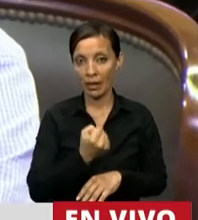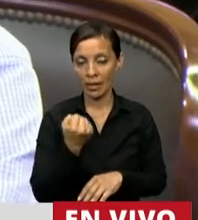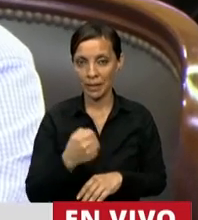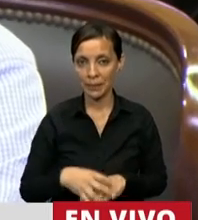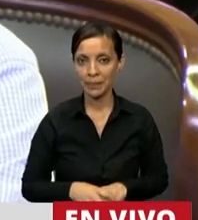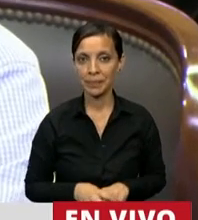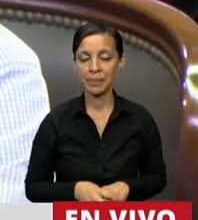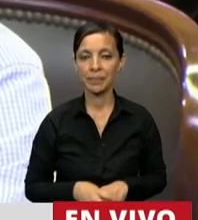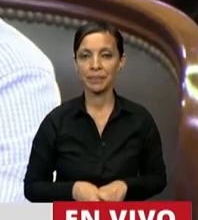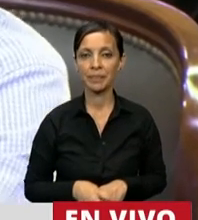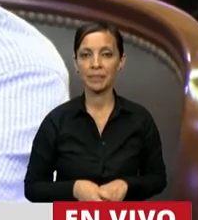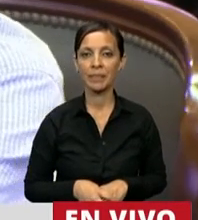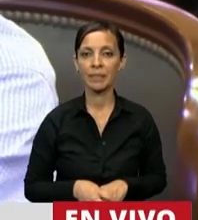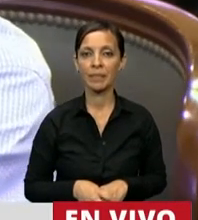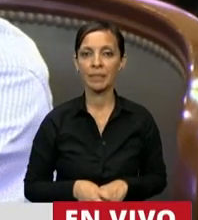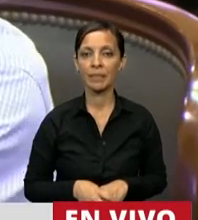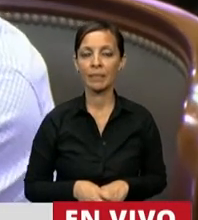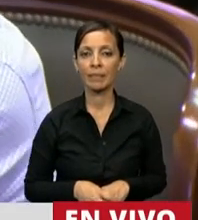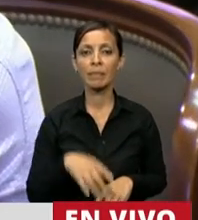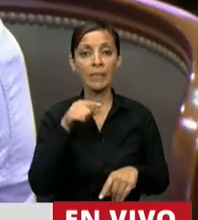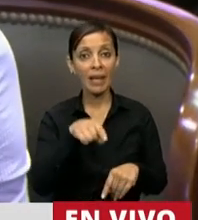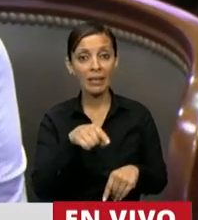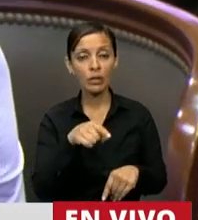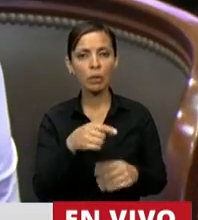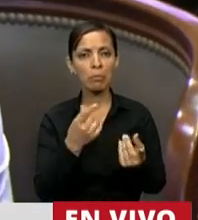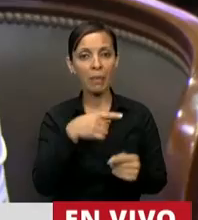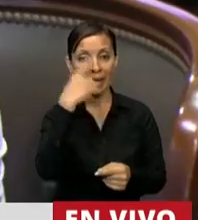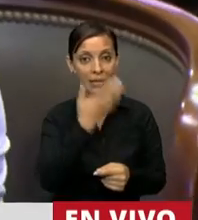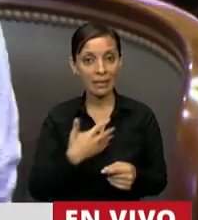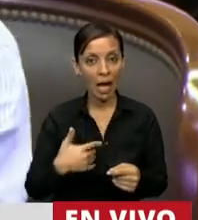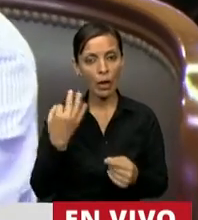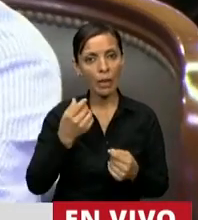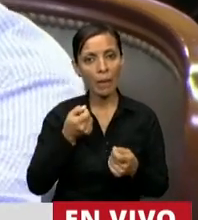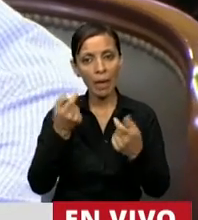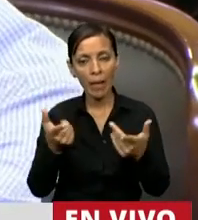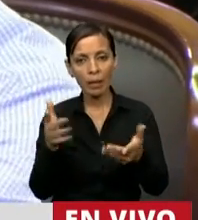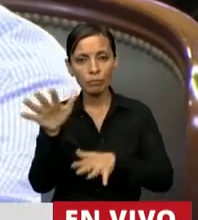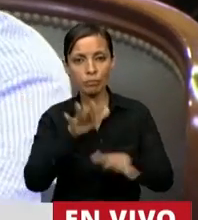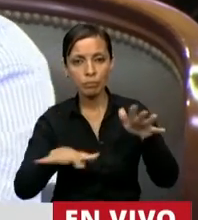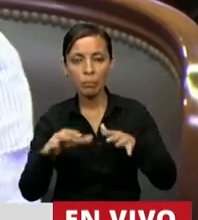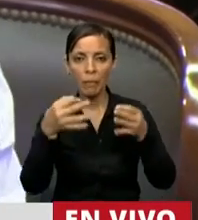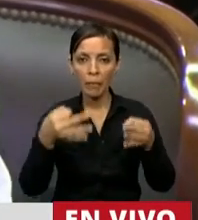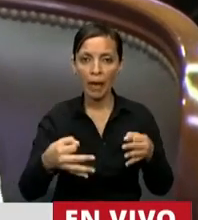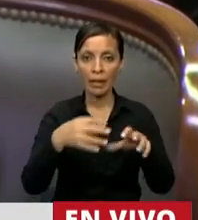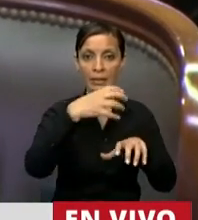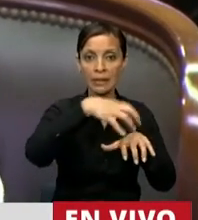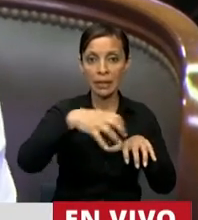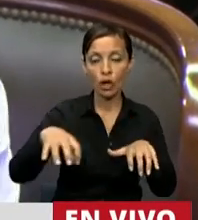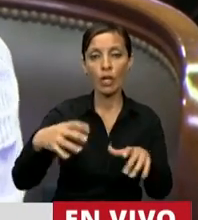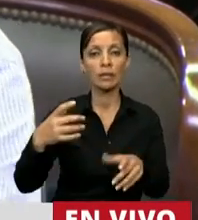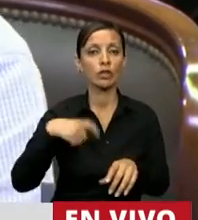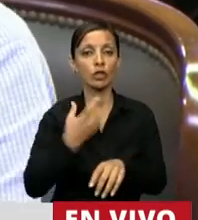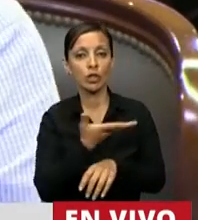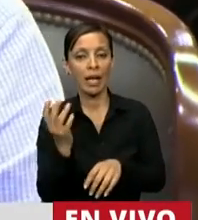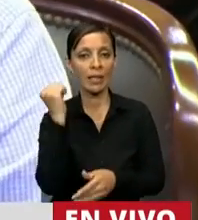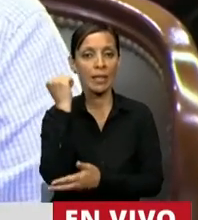importante. ¿Para qué? Para poder llevar y poner a los sectores social y